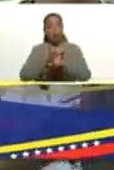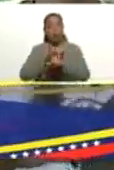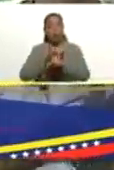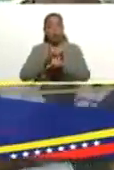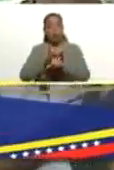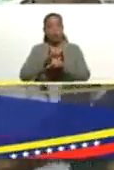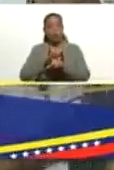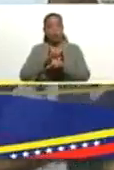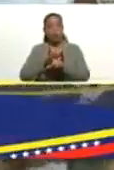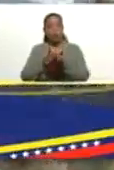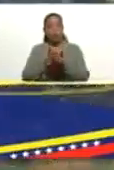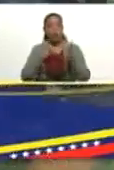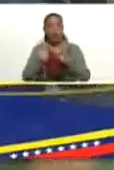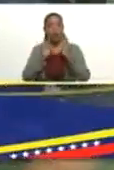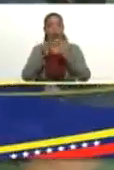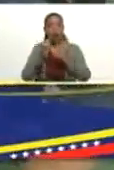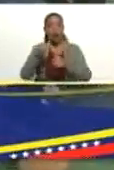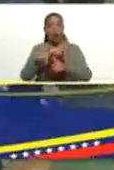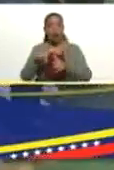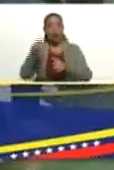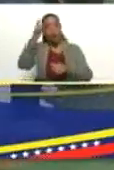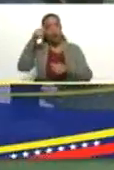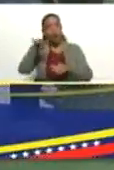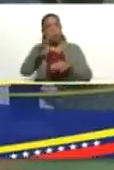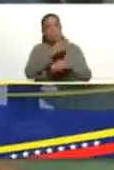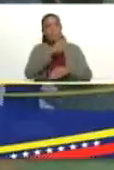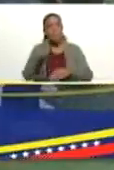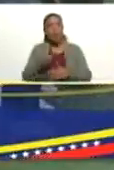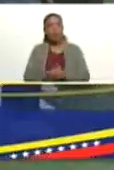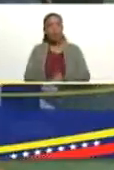parte de la gran familia de Ciudad Bicentenario.